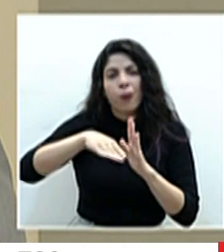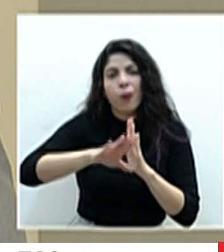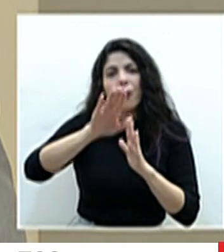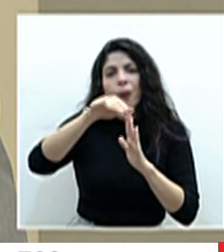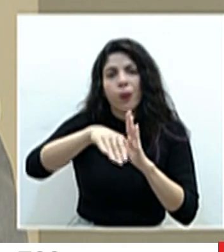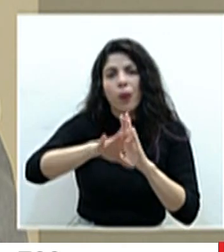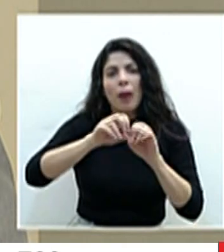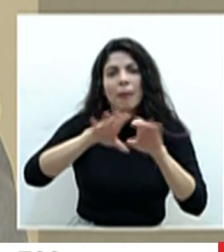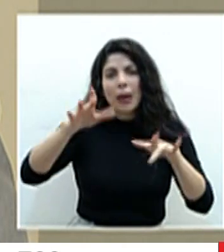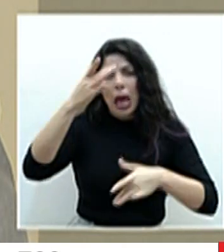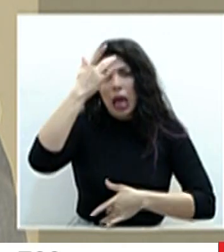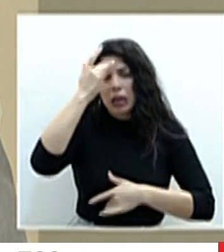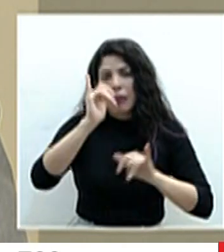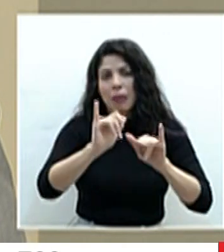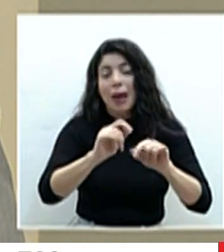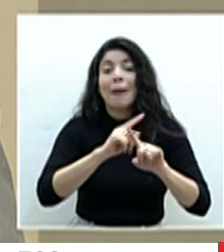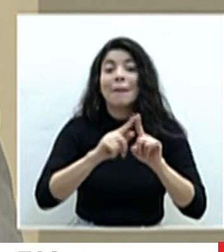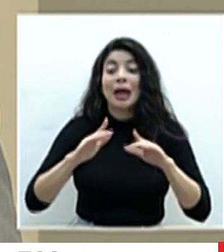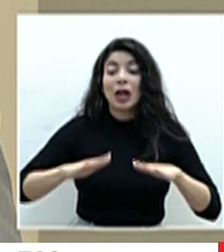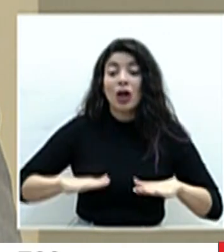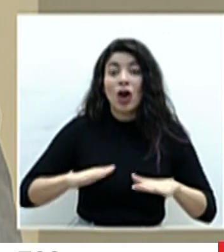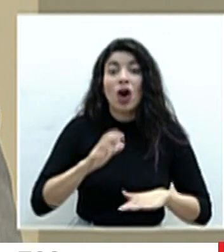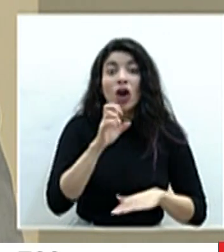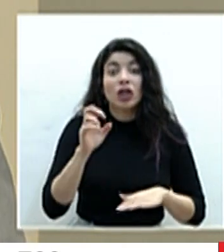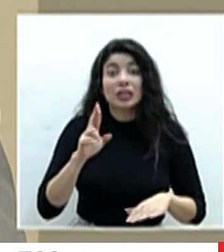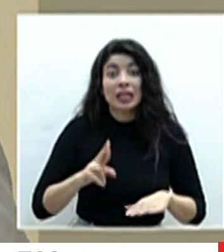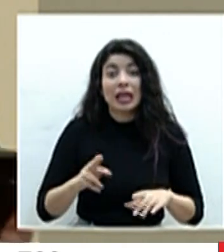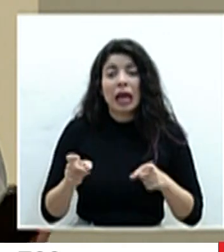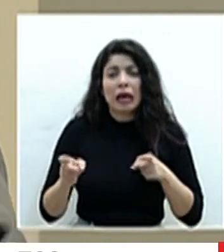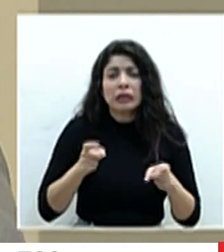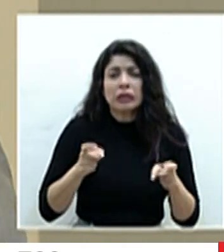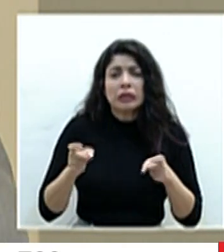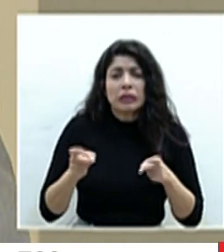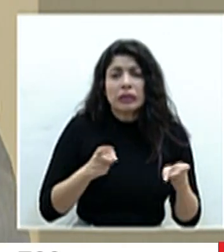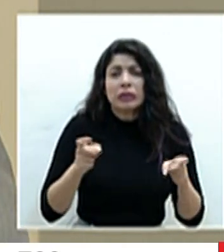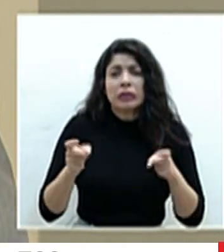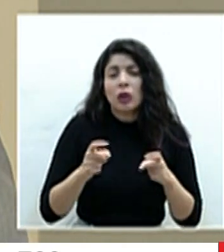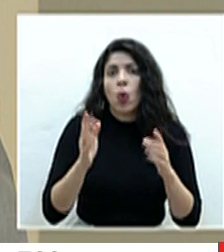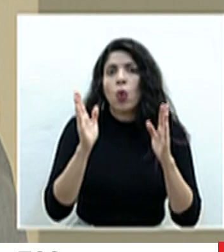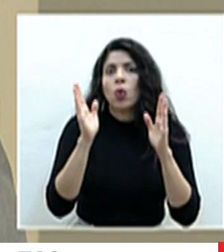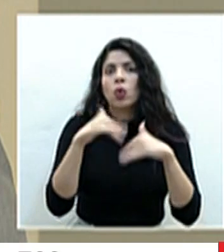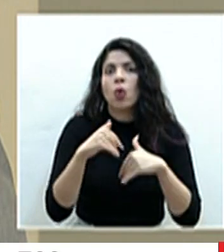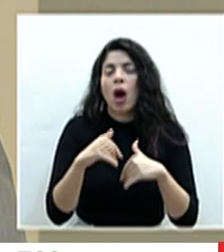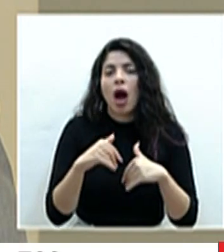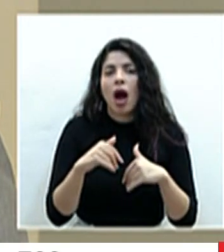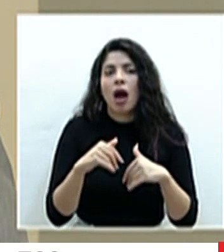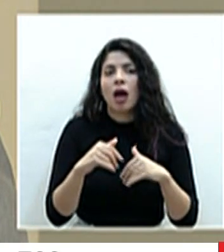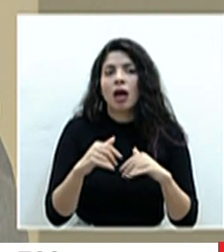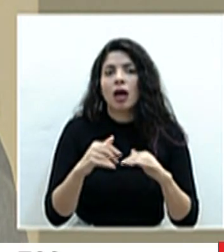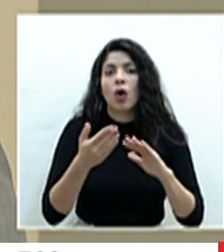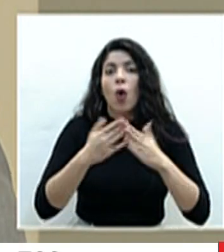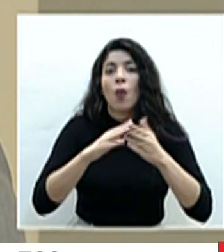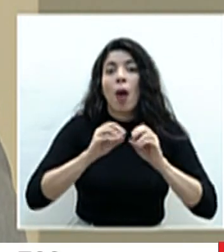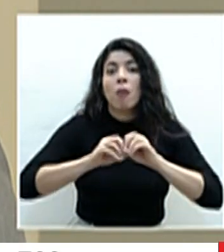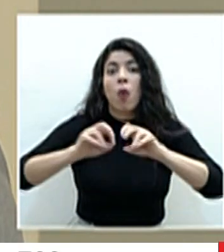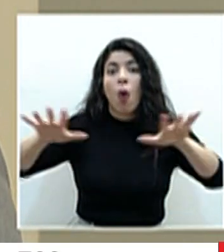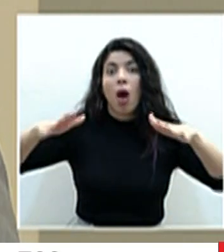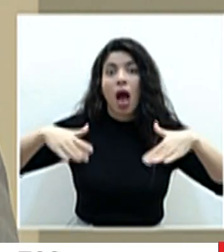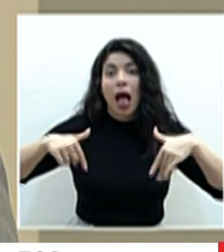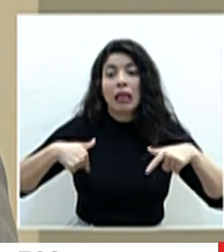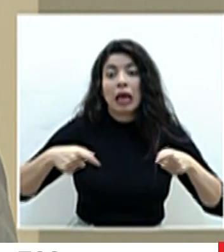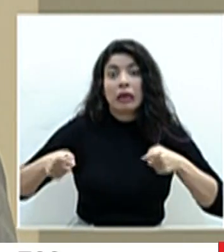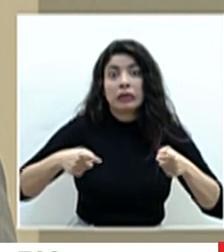de las pandemias, pero que en el caso de Costa Rica, con una transmisión controlada, en donde no ha habido una transmisión comunitaria,